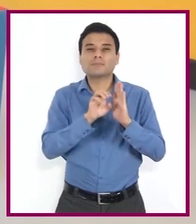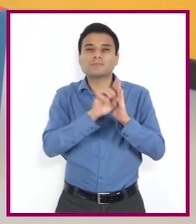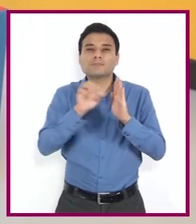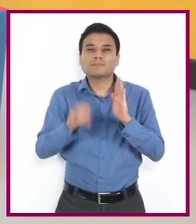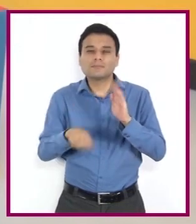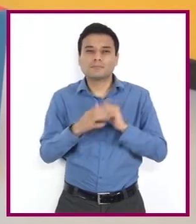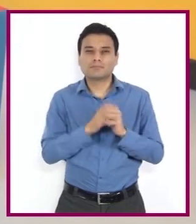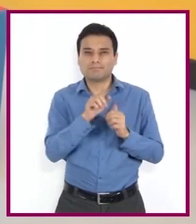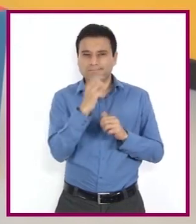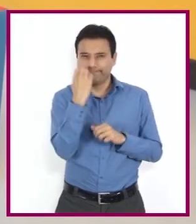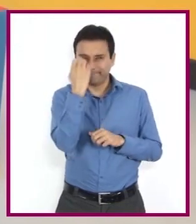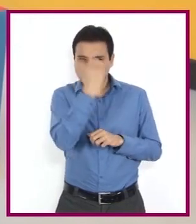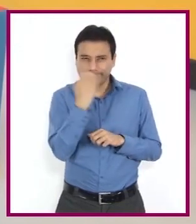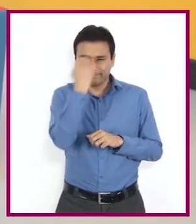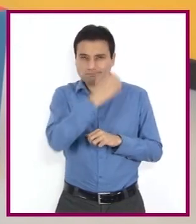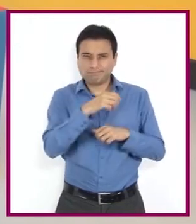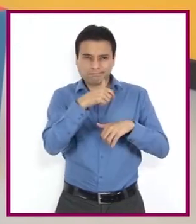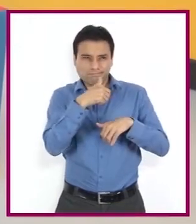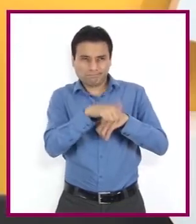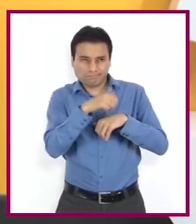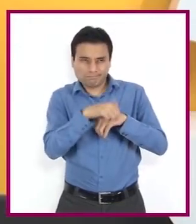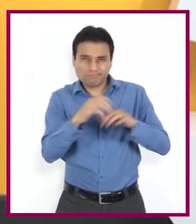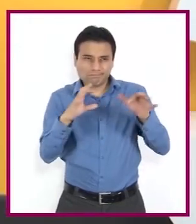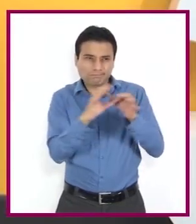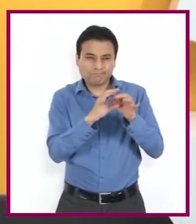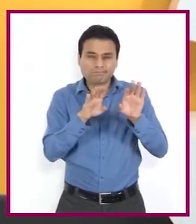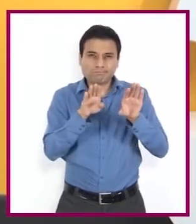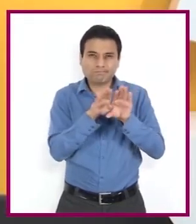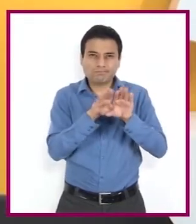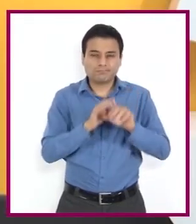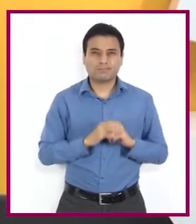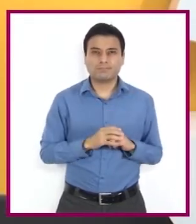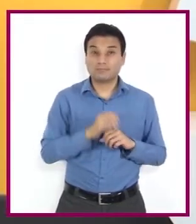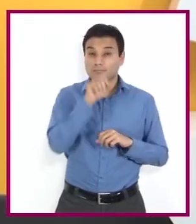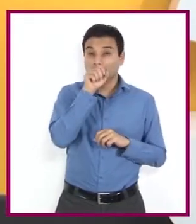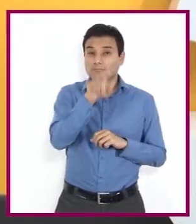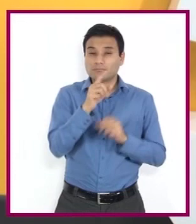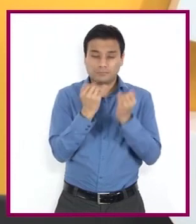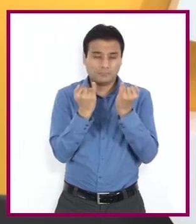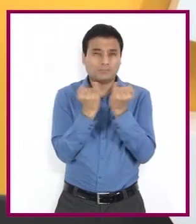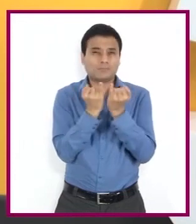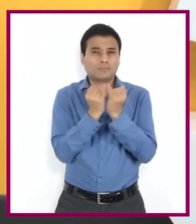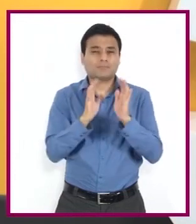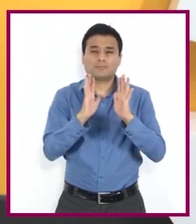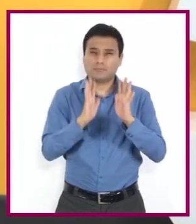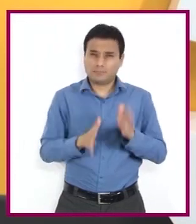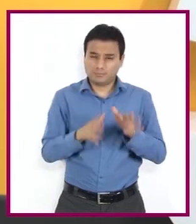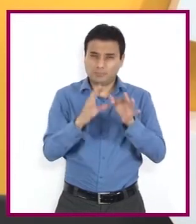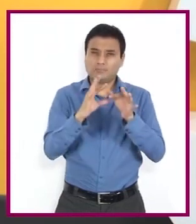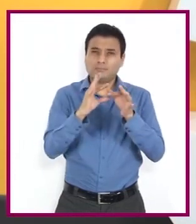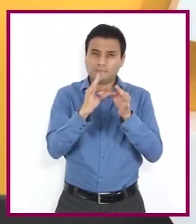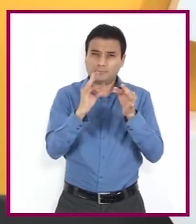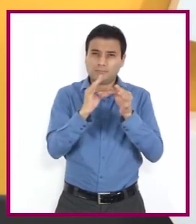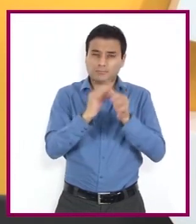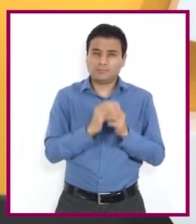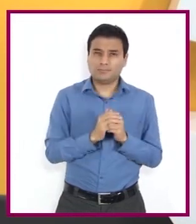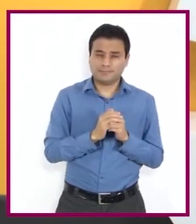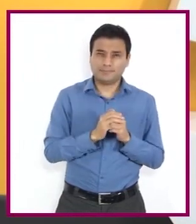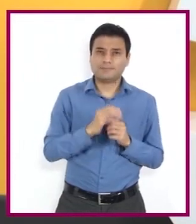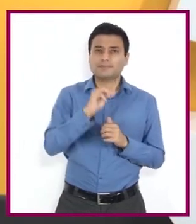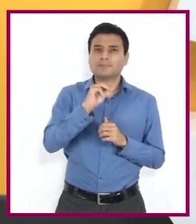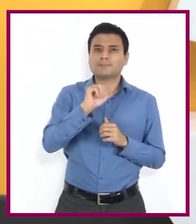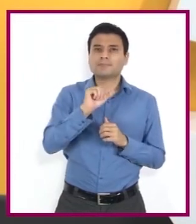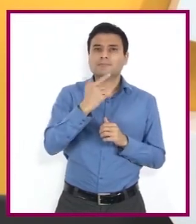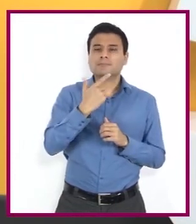del análisis de los valores de las magnitudes. Pero también hemos analizado el comportamiento de las relaciones de las magnitudes